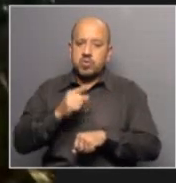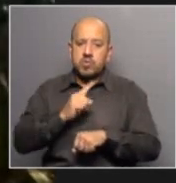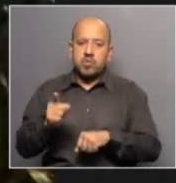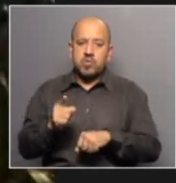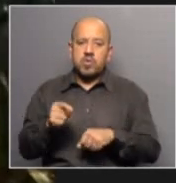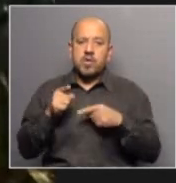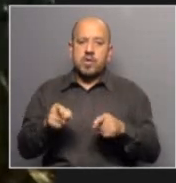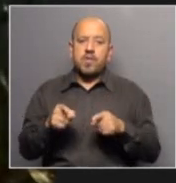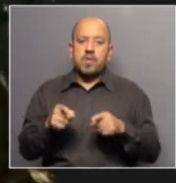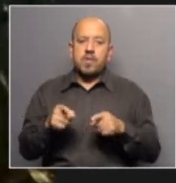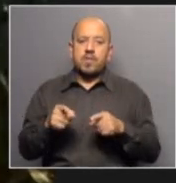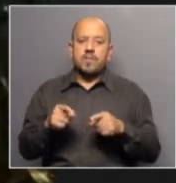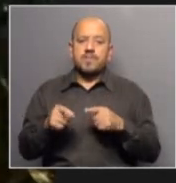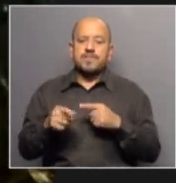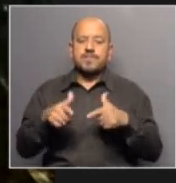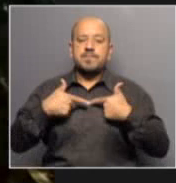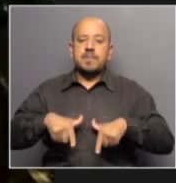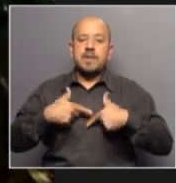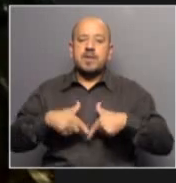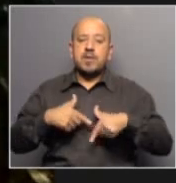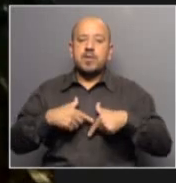produce más allá del Ministerio del Interior,